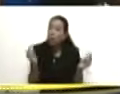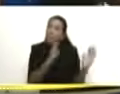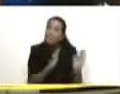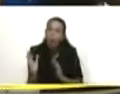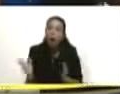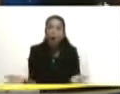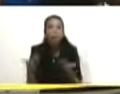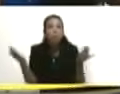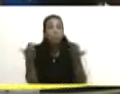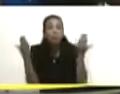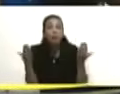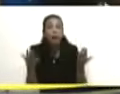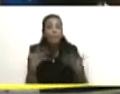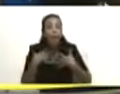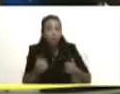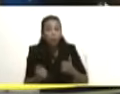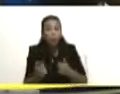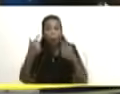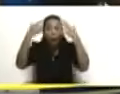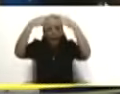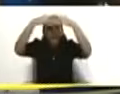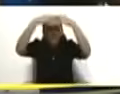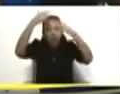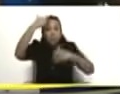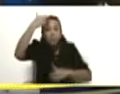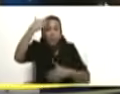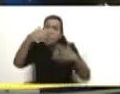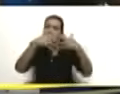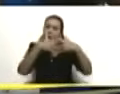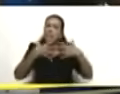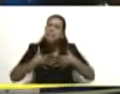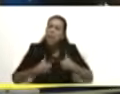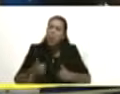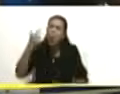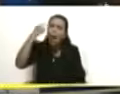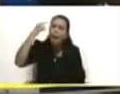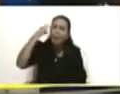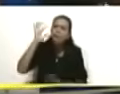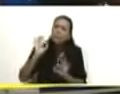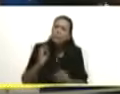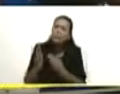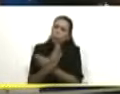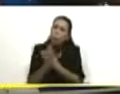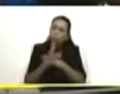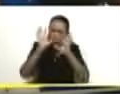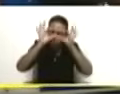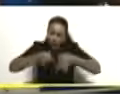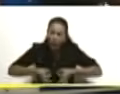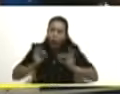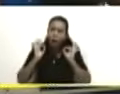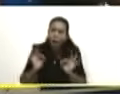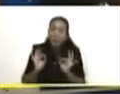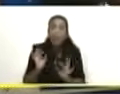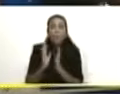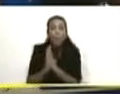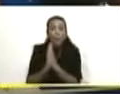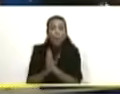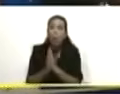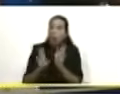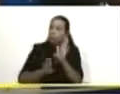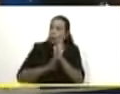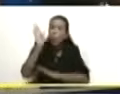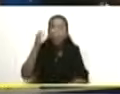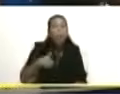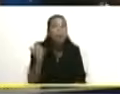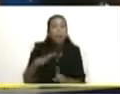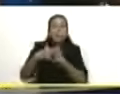programa para la salud mental, para acompañar colectivamente en terapias comprobadas la superación de